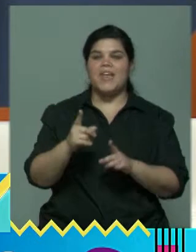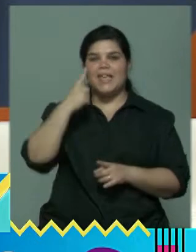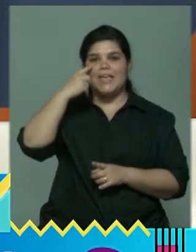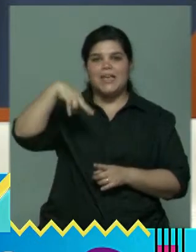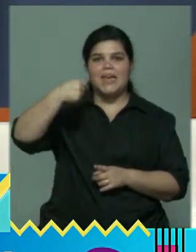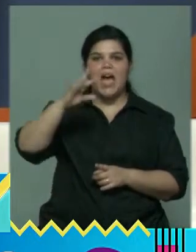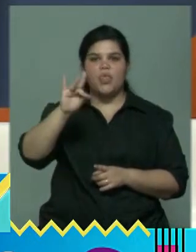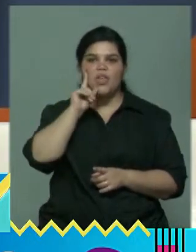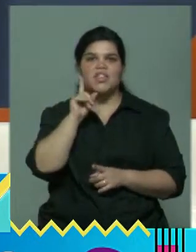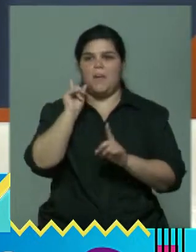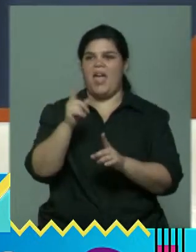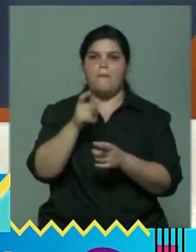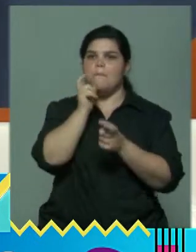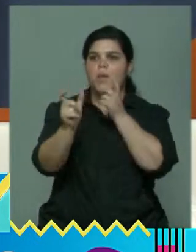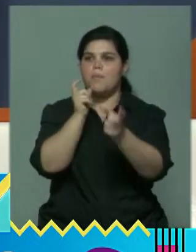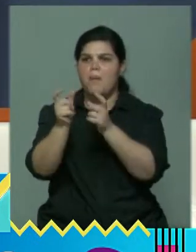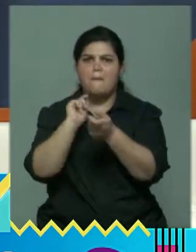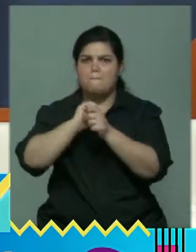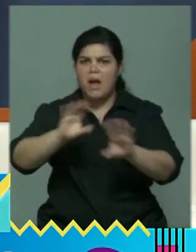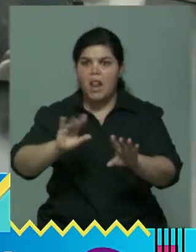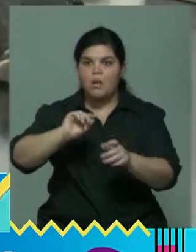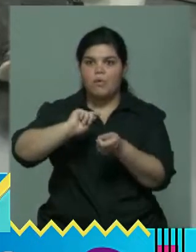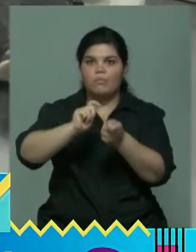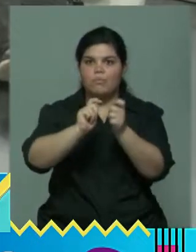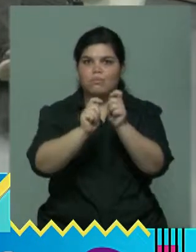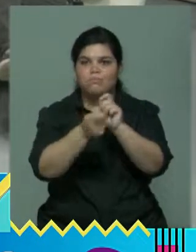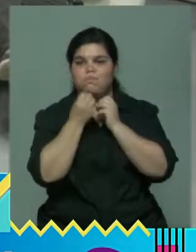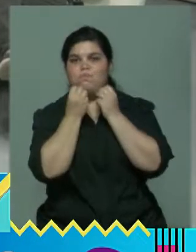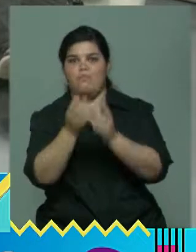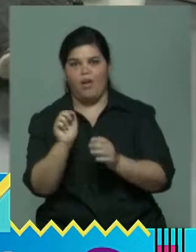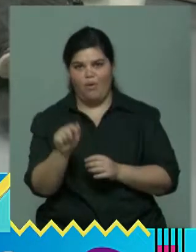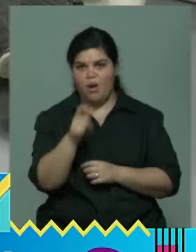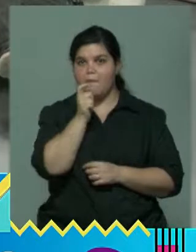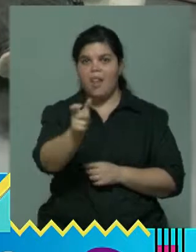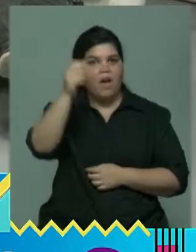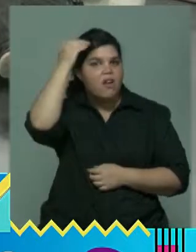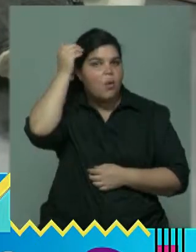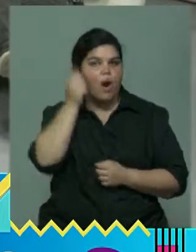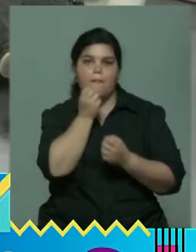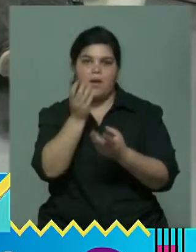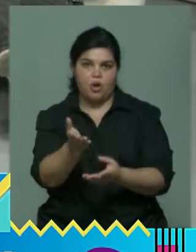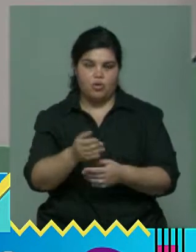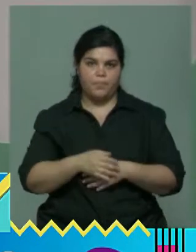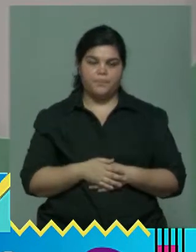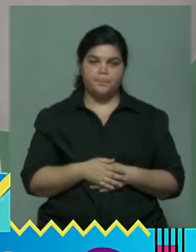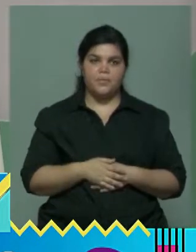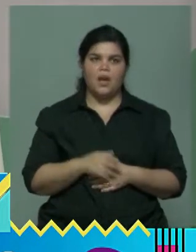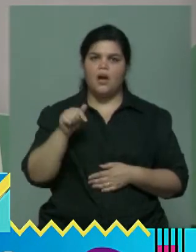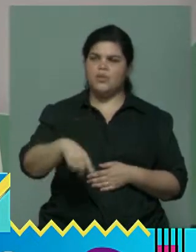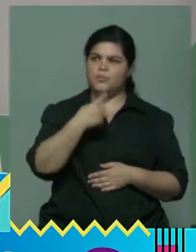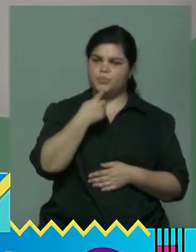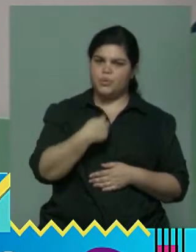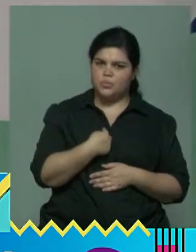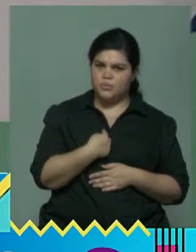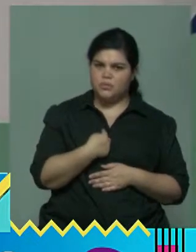la terminología. Claro. Es año a año se va modificando y se va revisando. Esto me lleva también a una pregunta, porque si nos vamos a preguntar cómo podemos llegar a